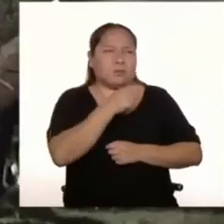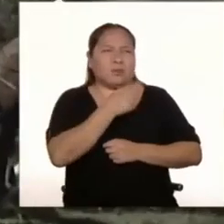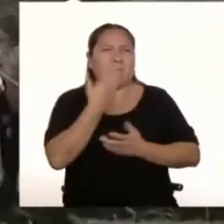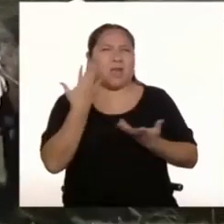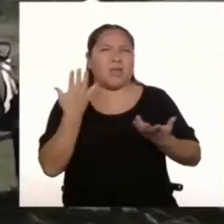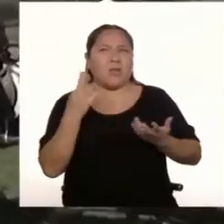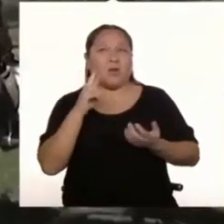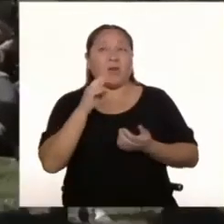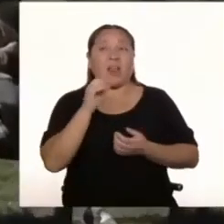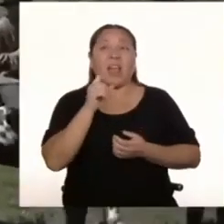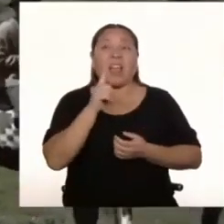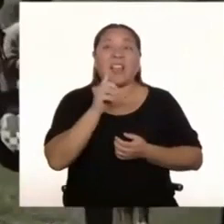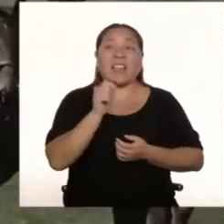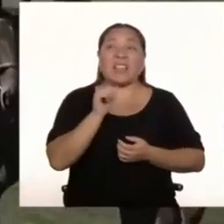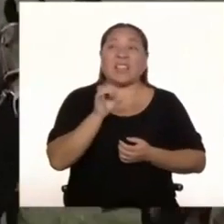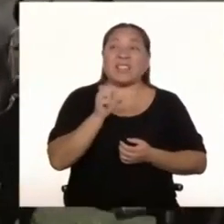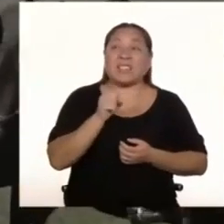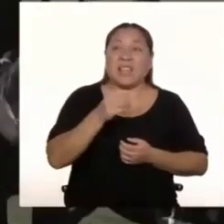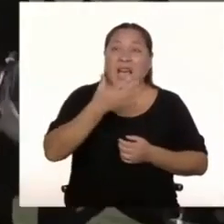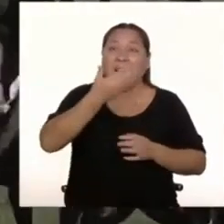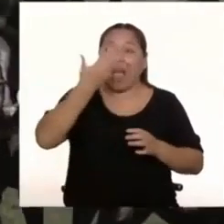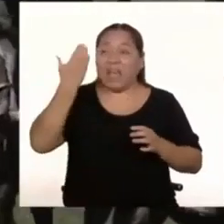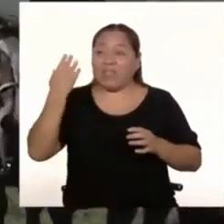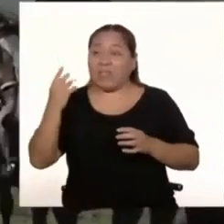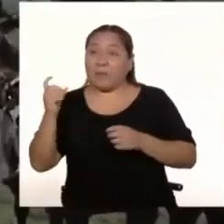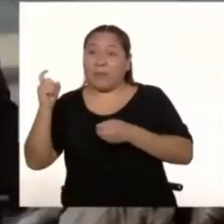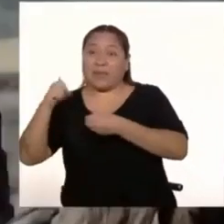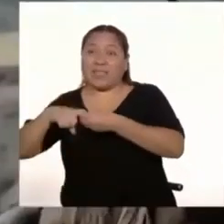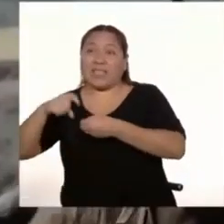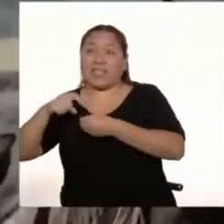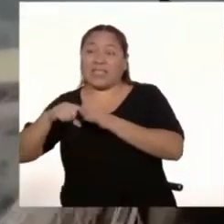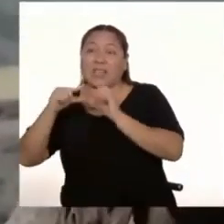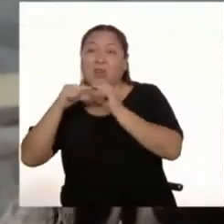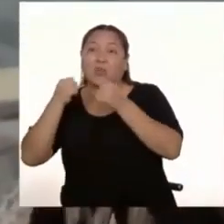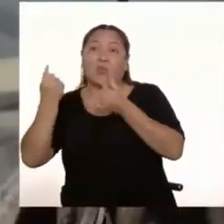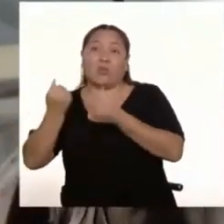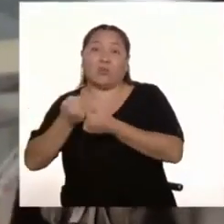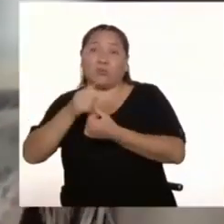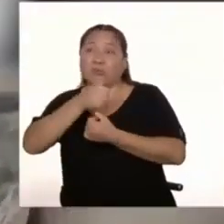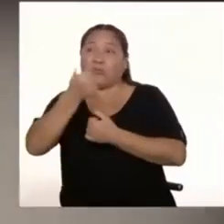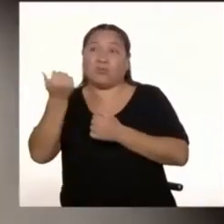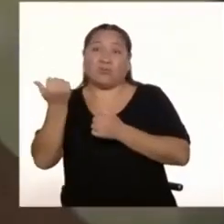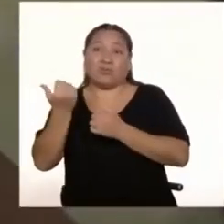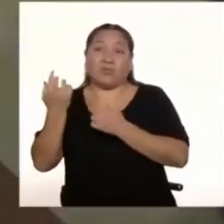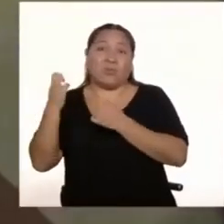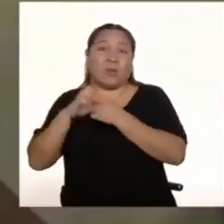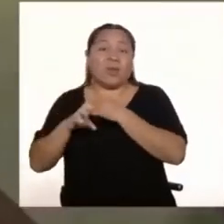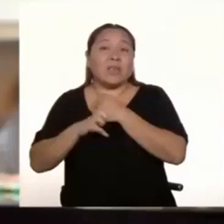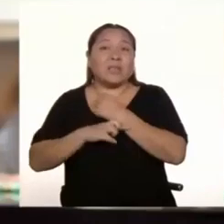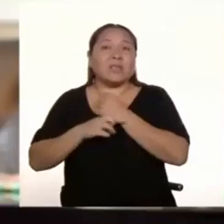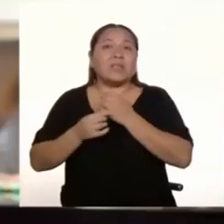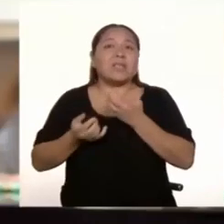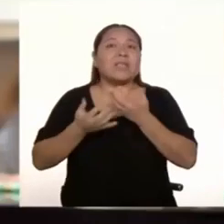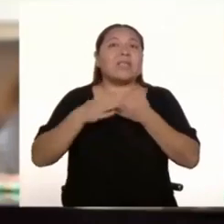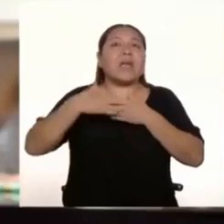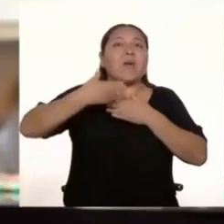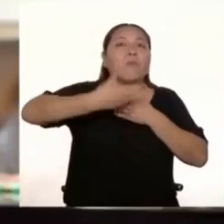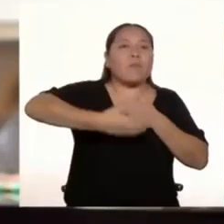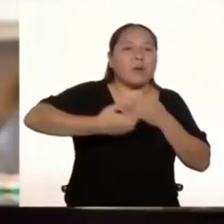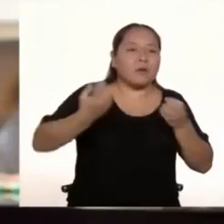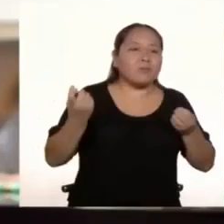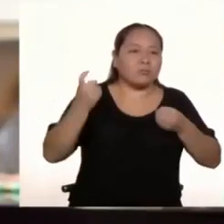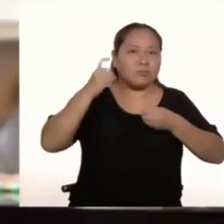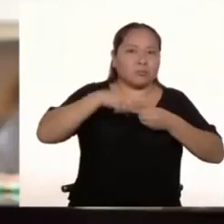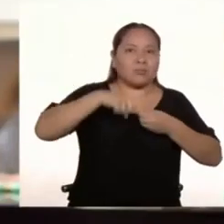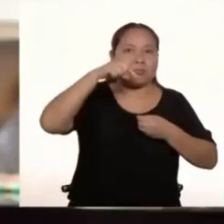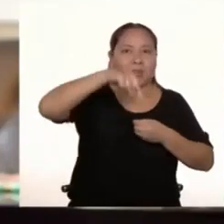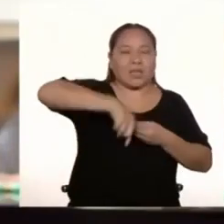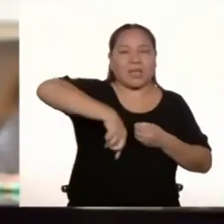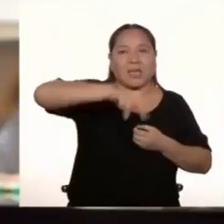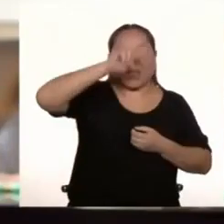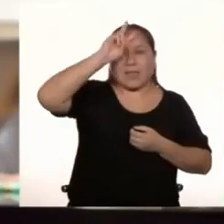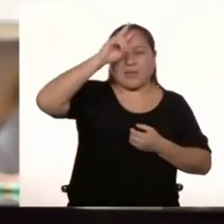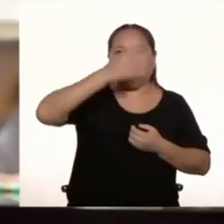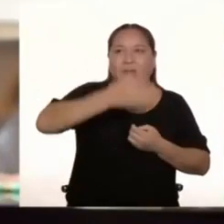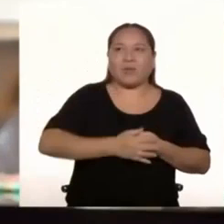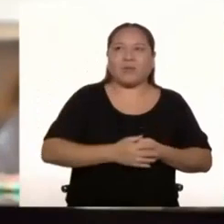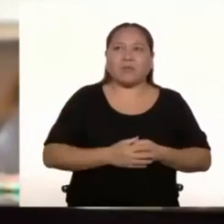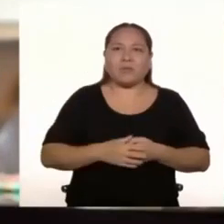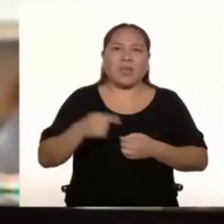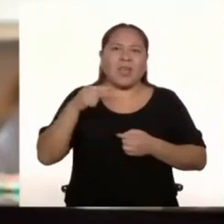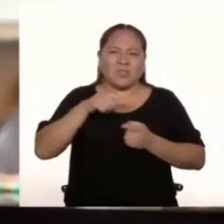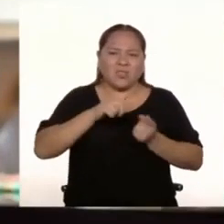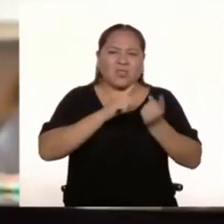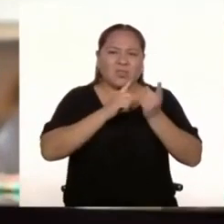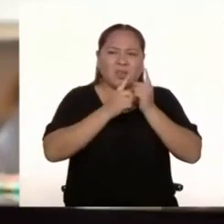termina siendo un patriota. O sea, esos cambios de lealtades que van mostrando esta cosa tan dinámica, tan